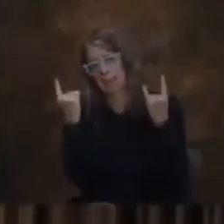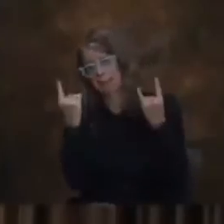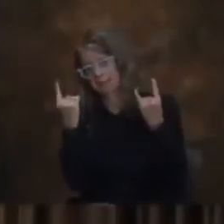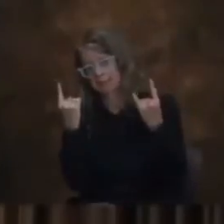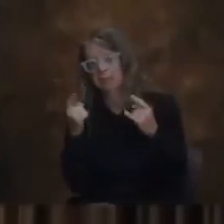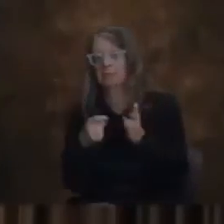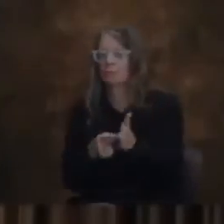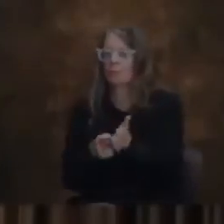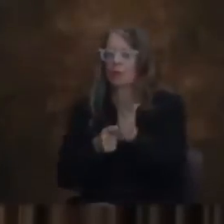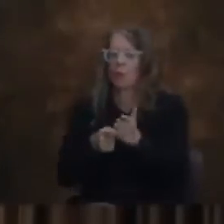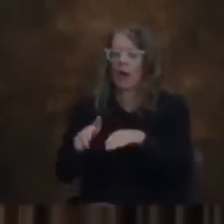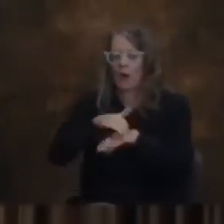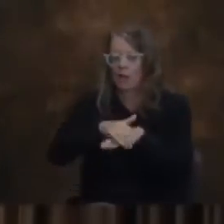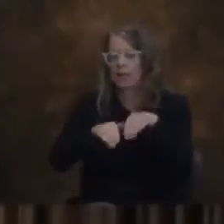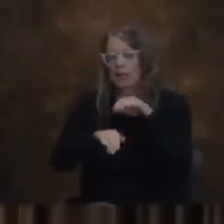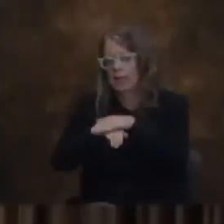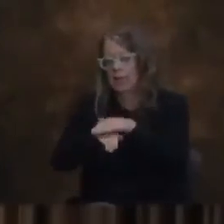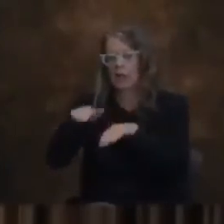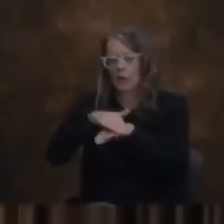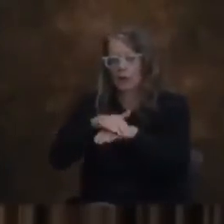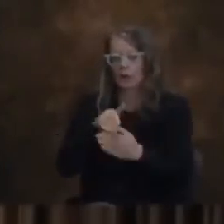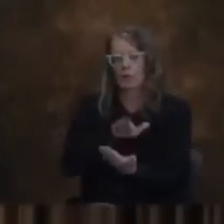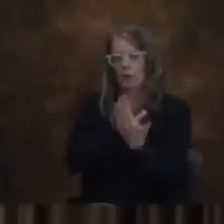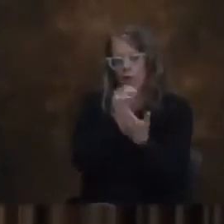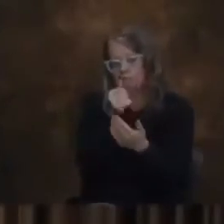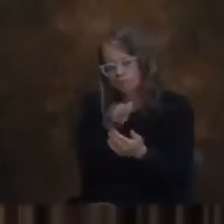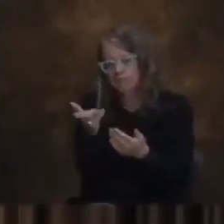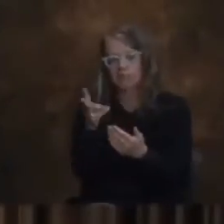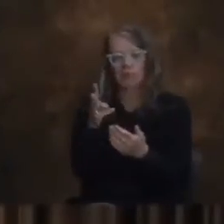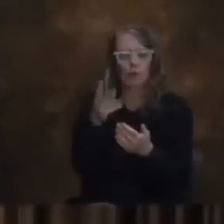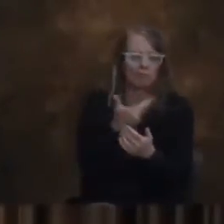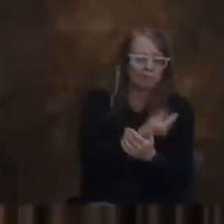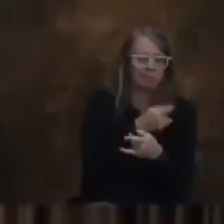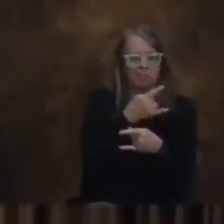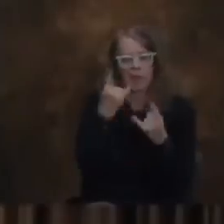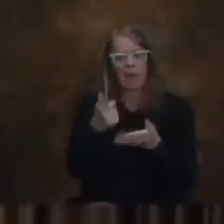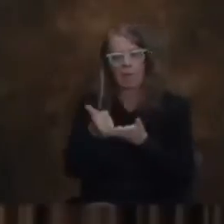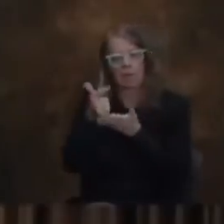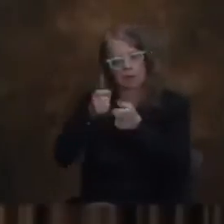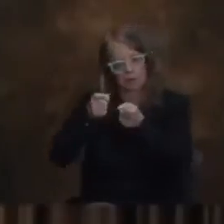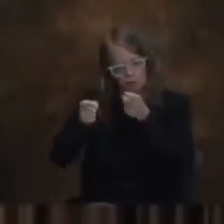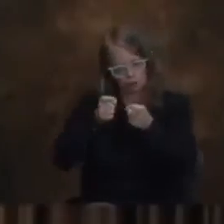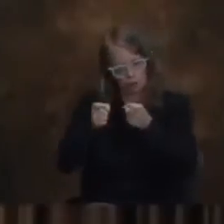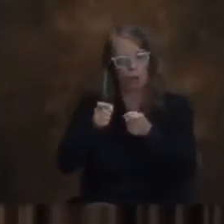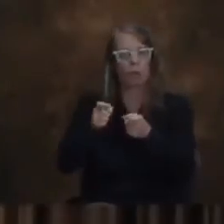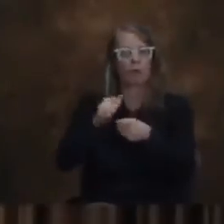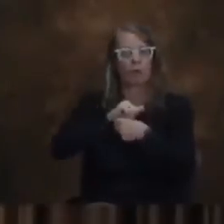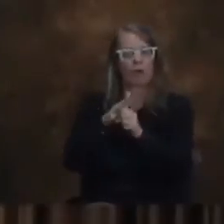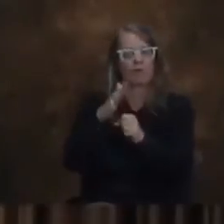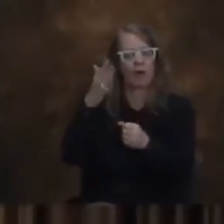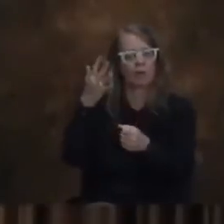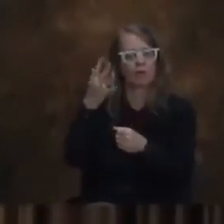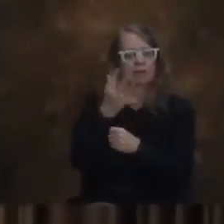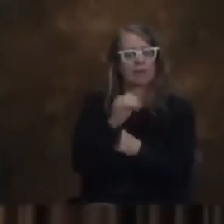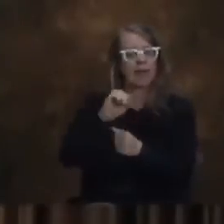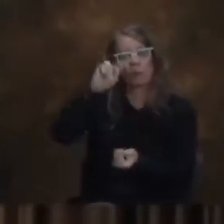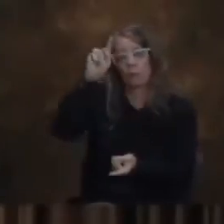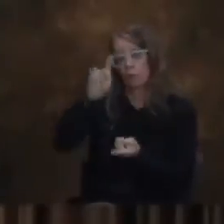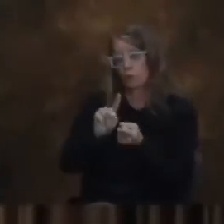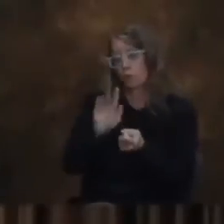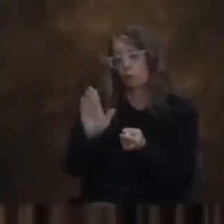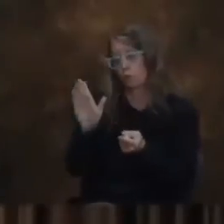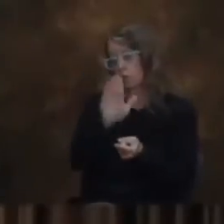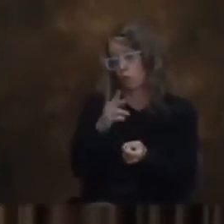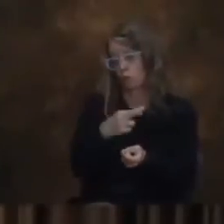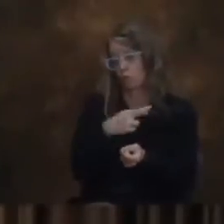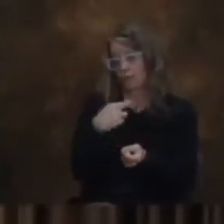más karina mascarilla eso es lo que la única manera que podemos controlar con 19 y reducir